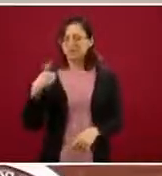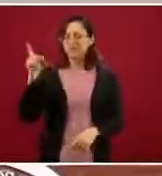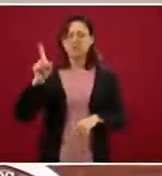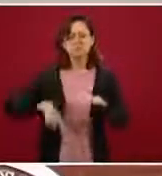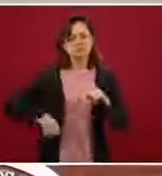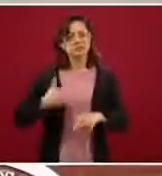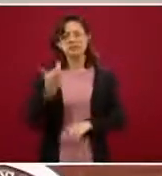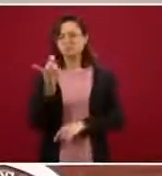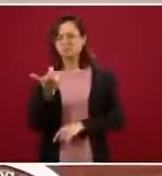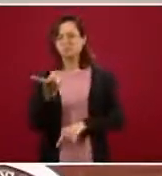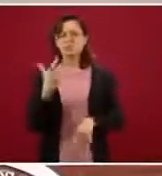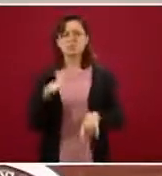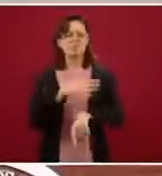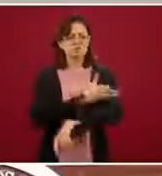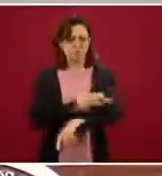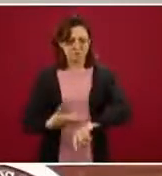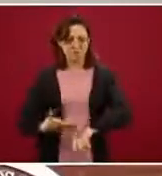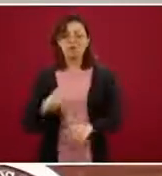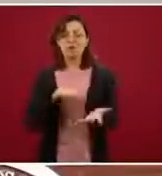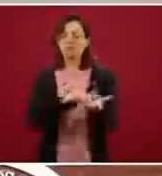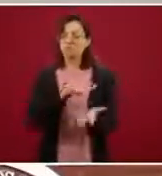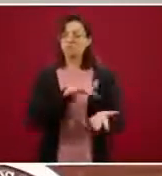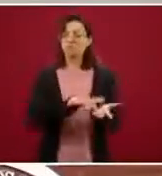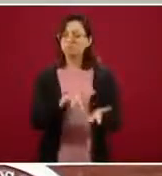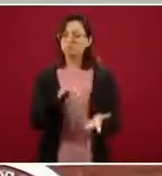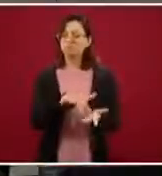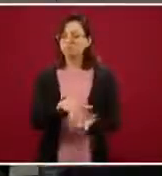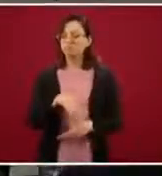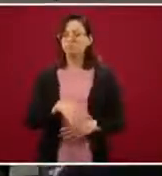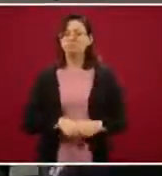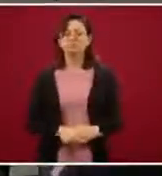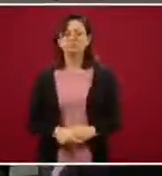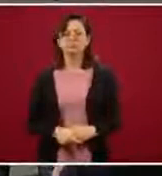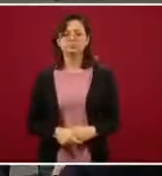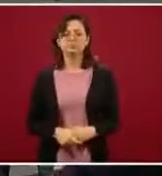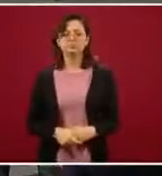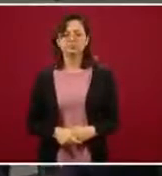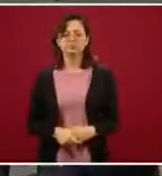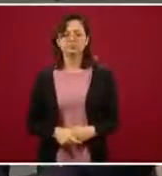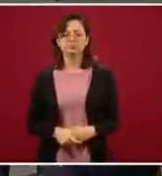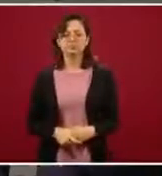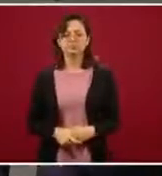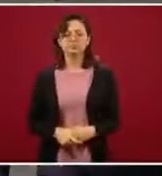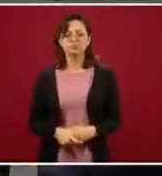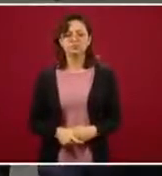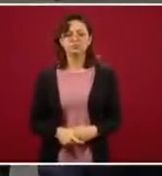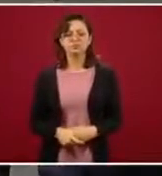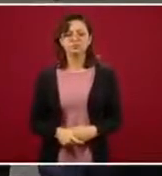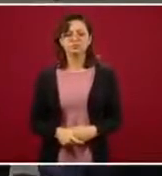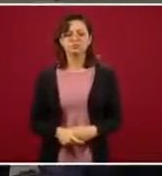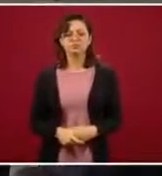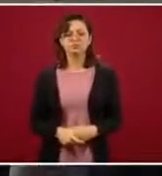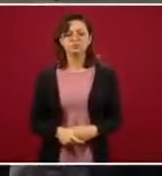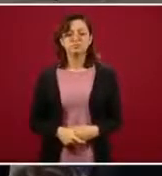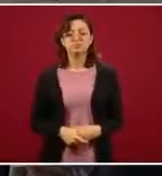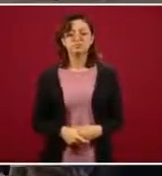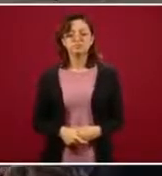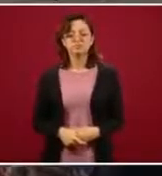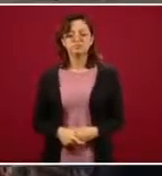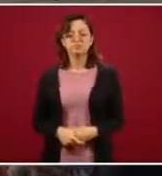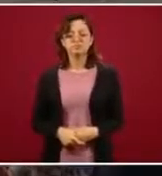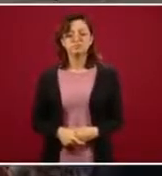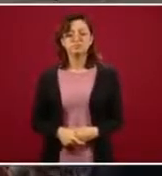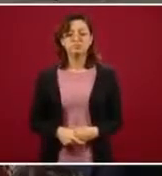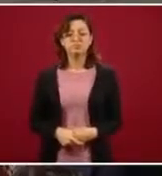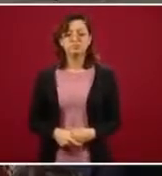de esta práctica que tanto lesiona a la sociedad. Adelante, por favor. Adelante.